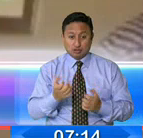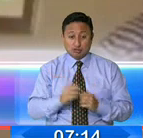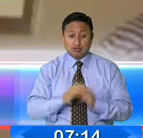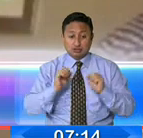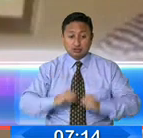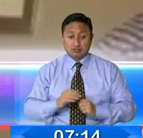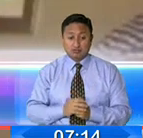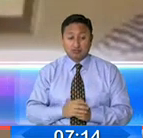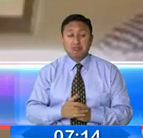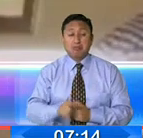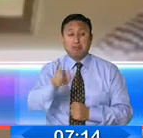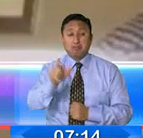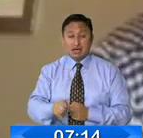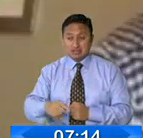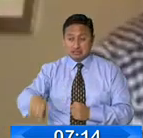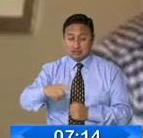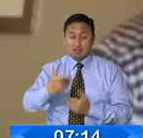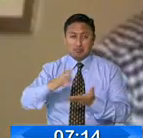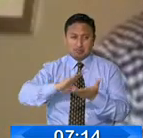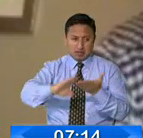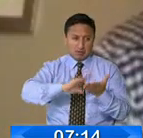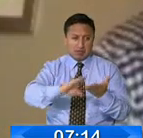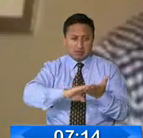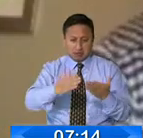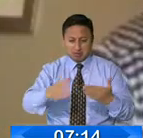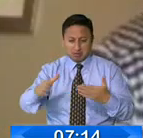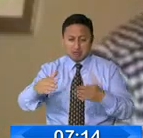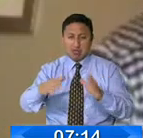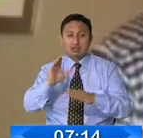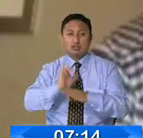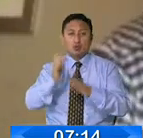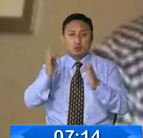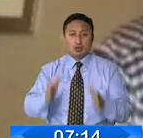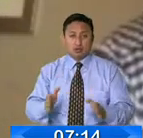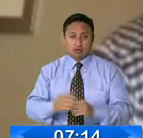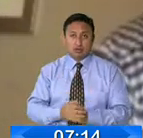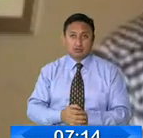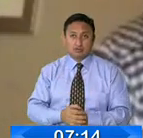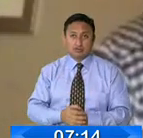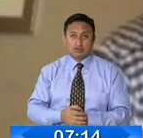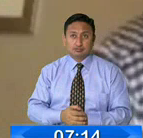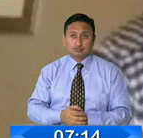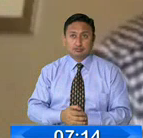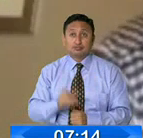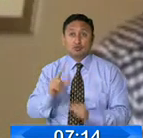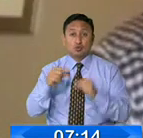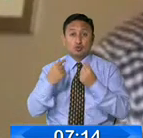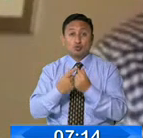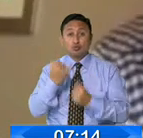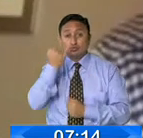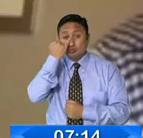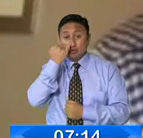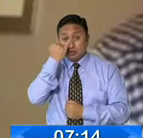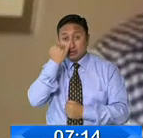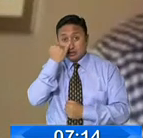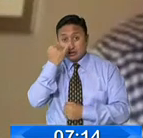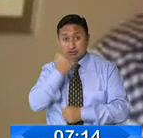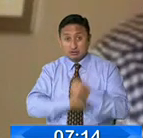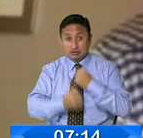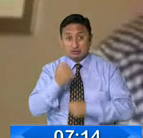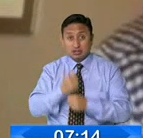declarar el indulto y la amnistía de muchos ecuatorianos, especialmente del sector indígena, que fueron